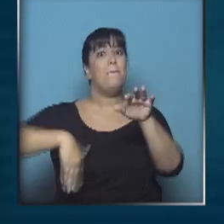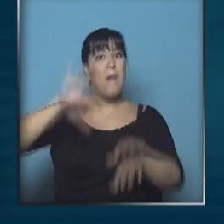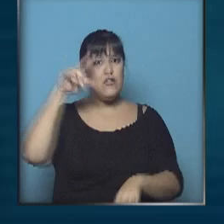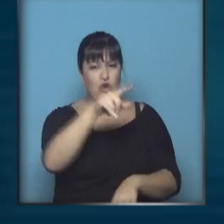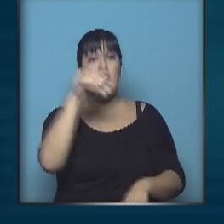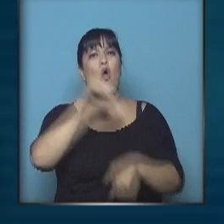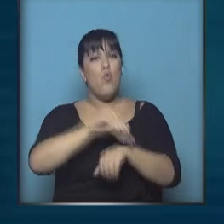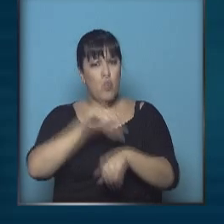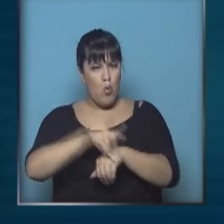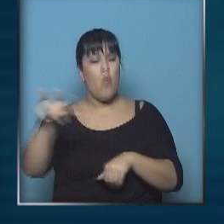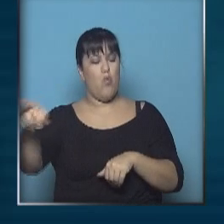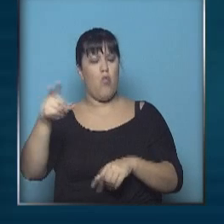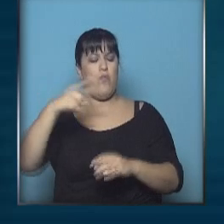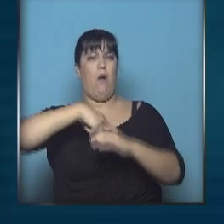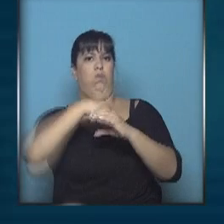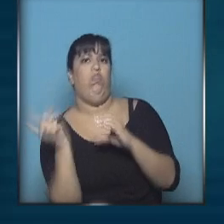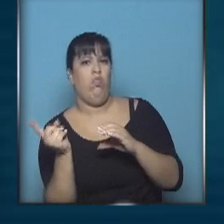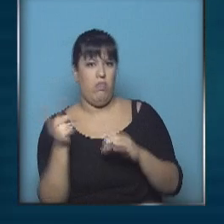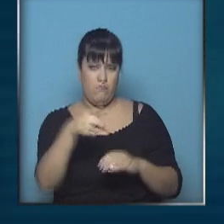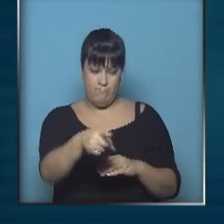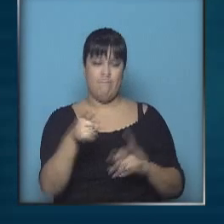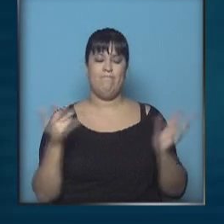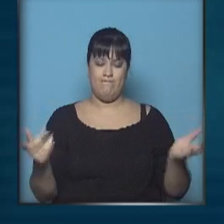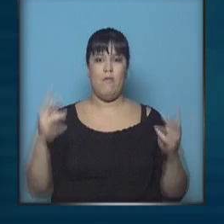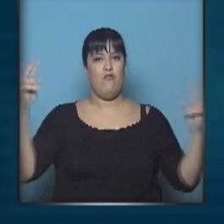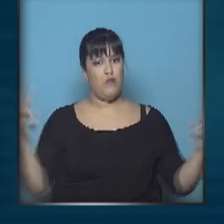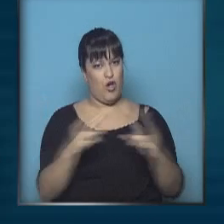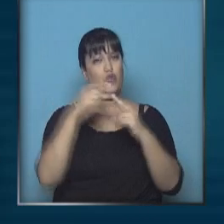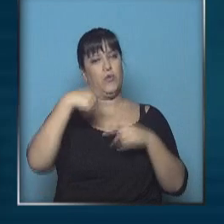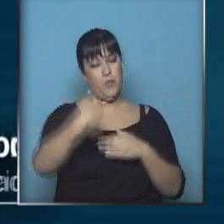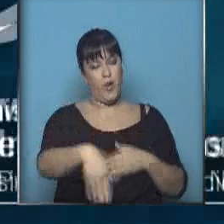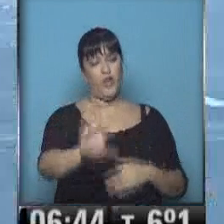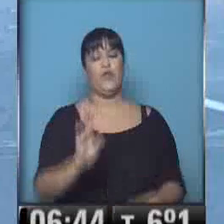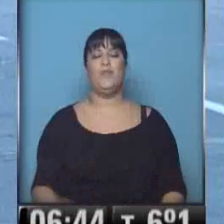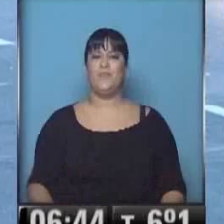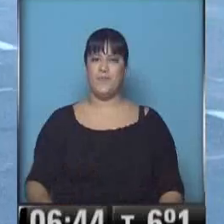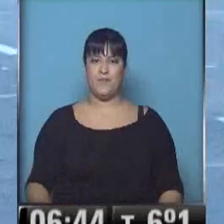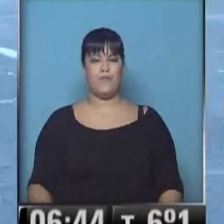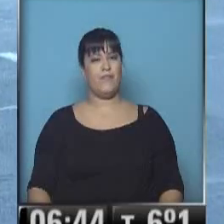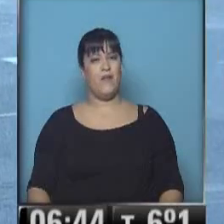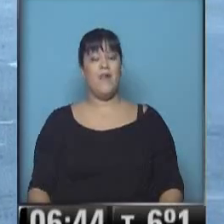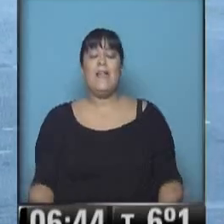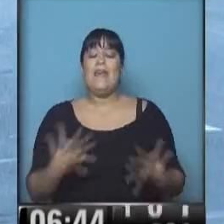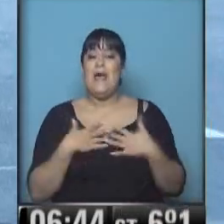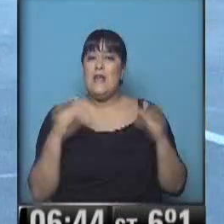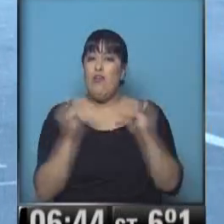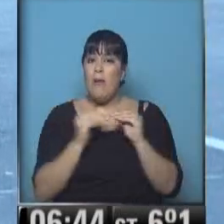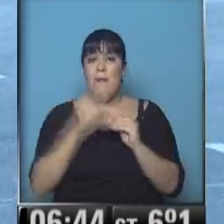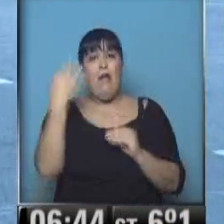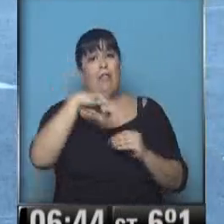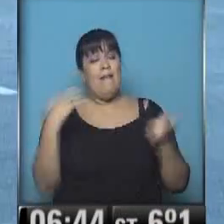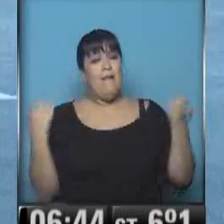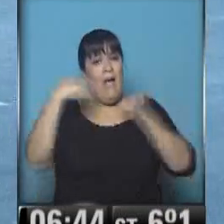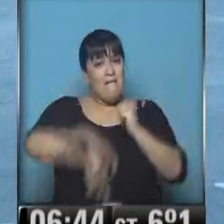tienen que ver también con el exceso de velocidad. Nos reencontramos. Hasta luego. Hasta luego, Hugo. nuevo. Queridos, queridos amigos, abríguense.